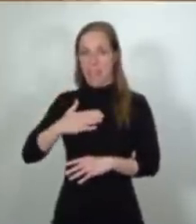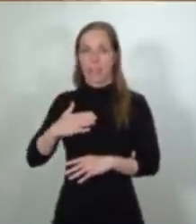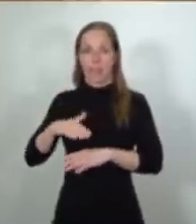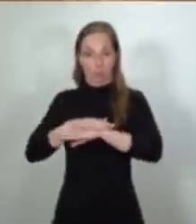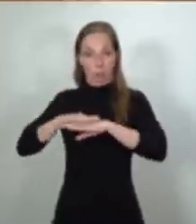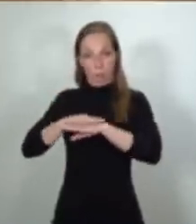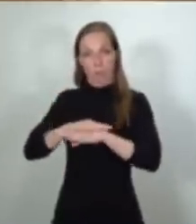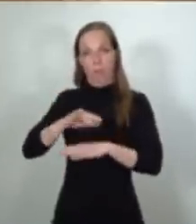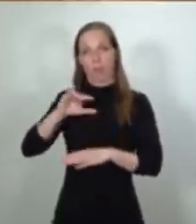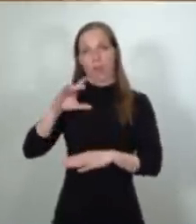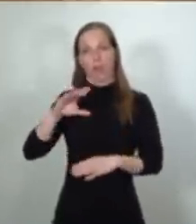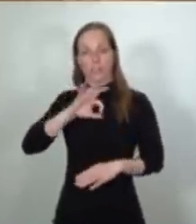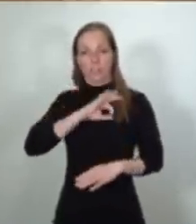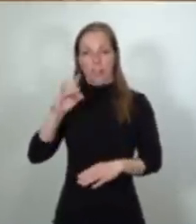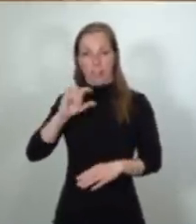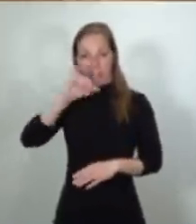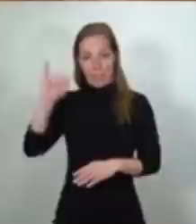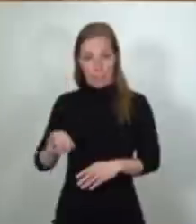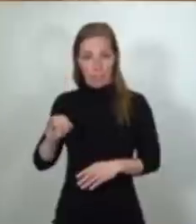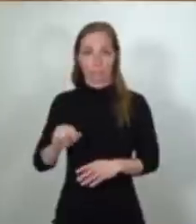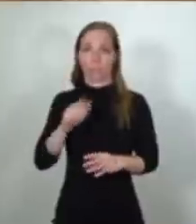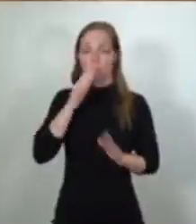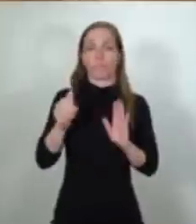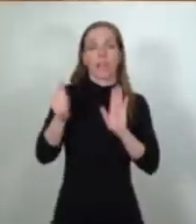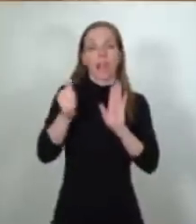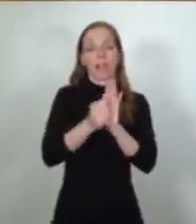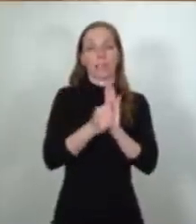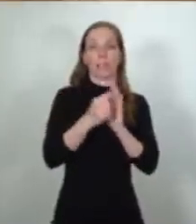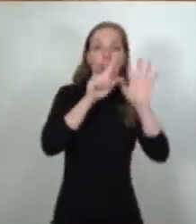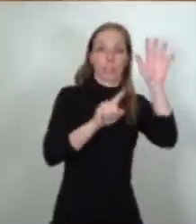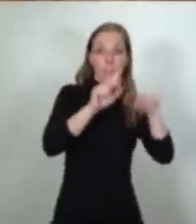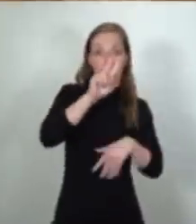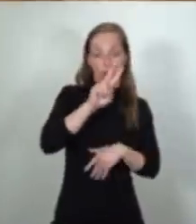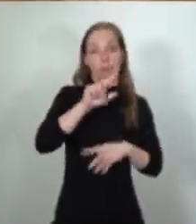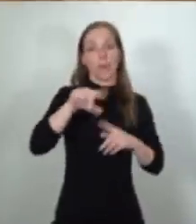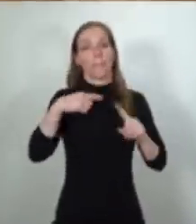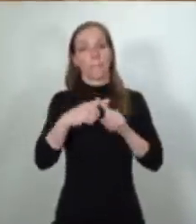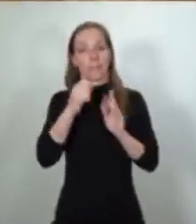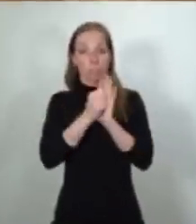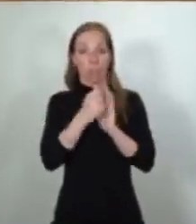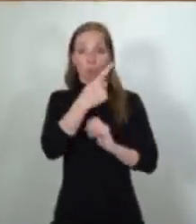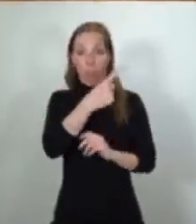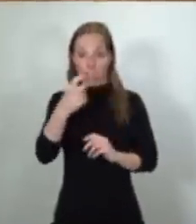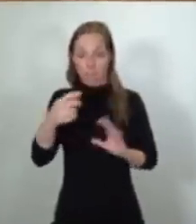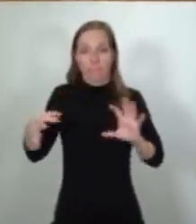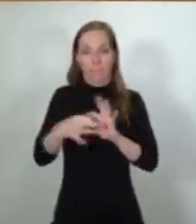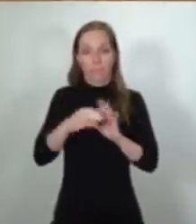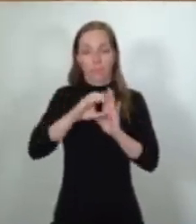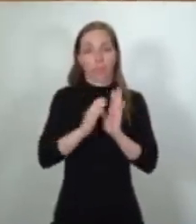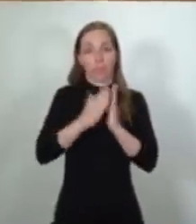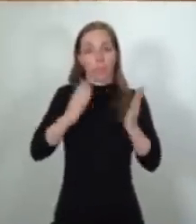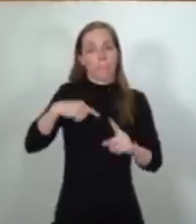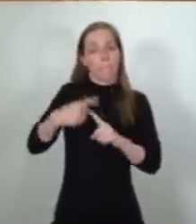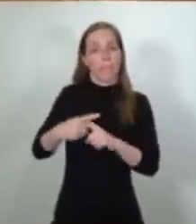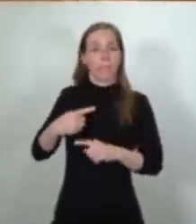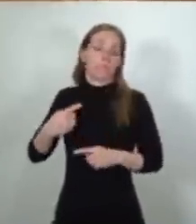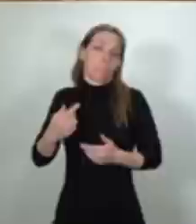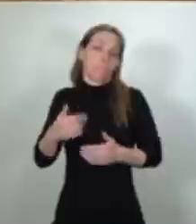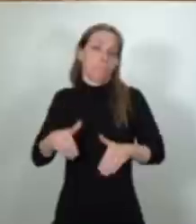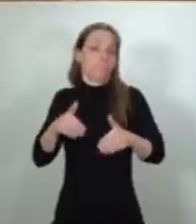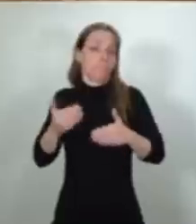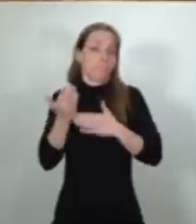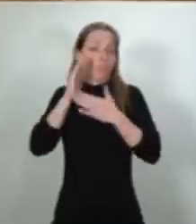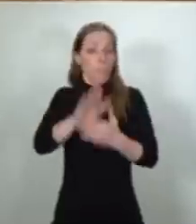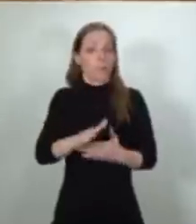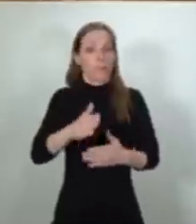De conformidad con lo dispuesto en los artículos 62 y 100 de la Constitución y a propuesta del presidente del Gobierno, vengo